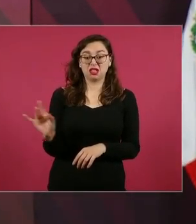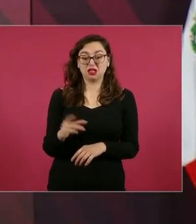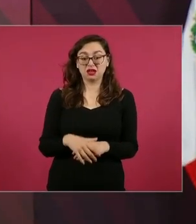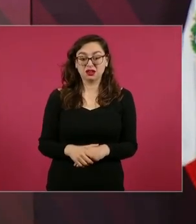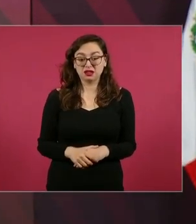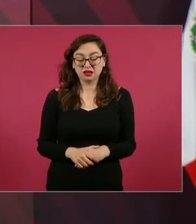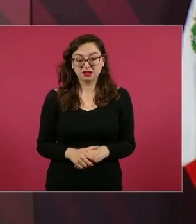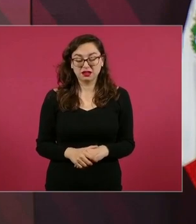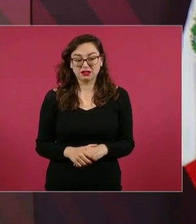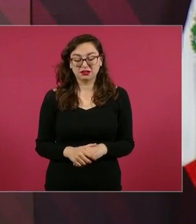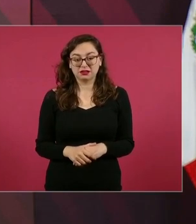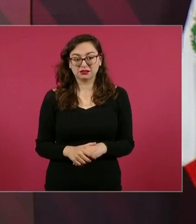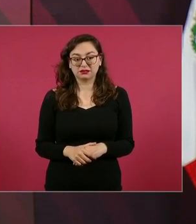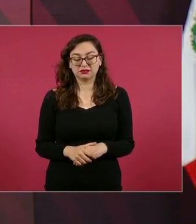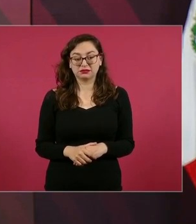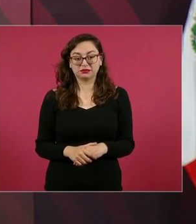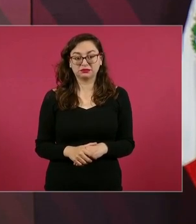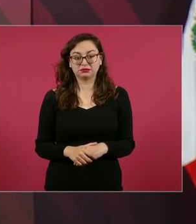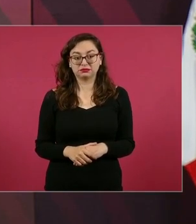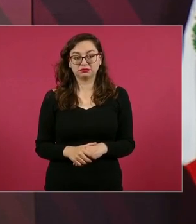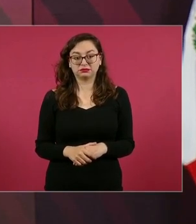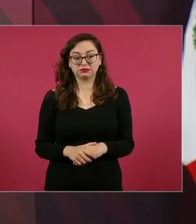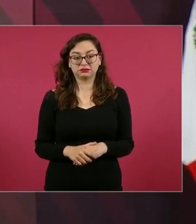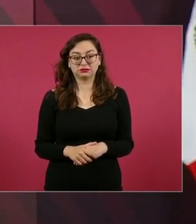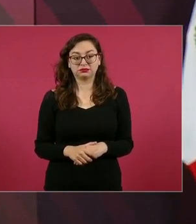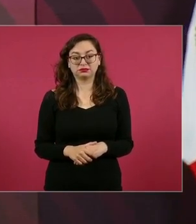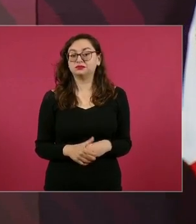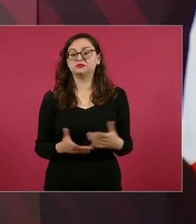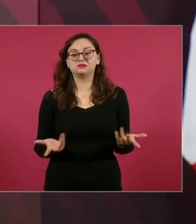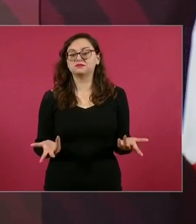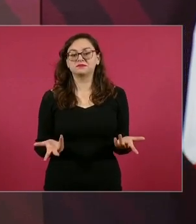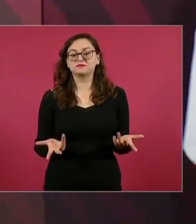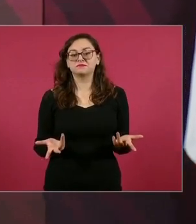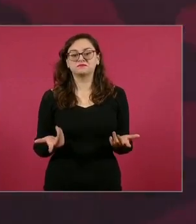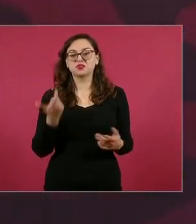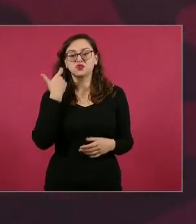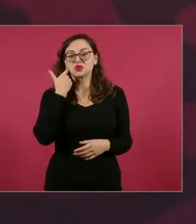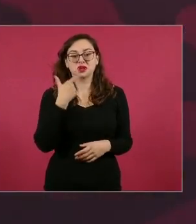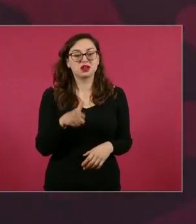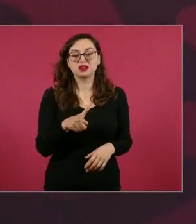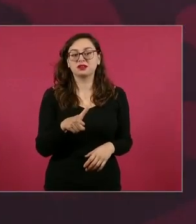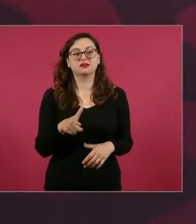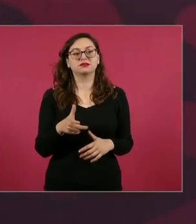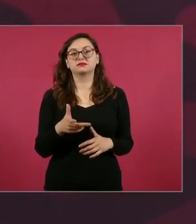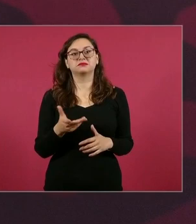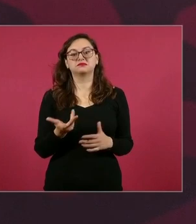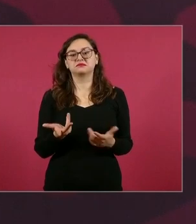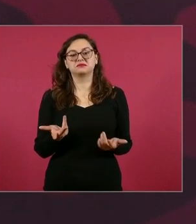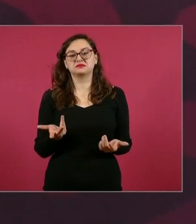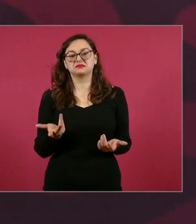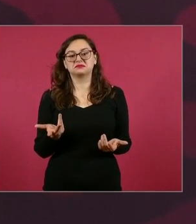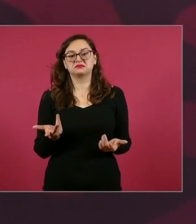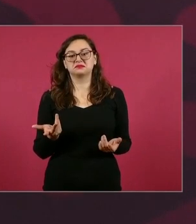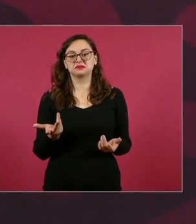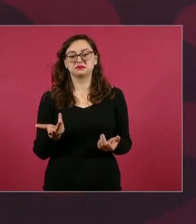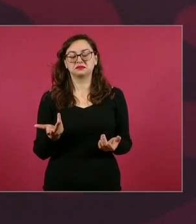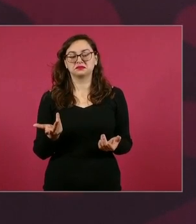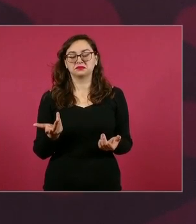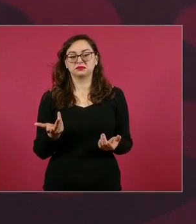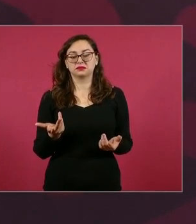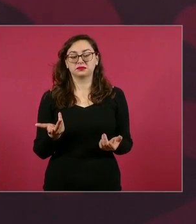no no no les importa o no le